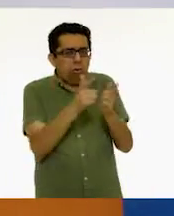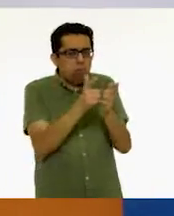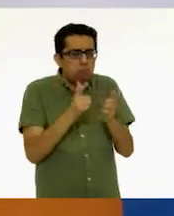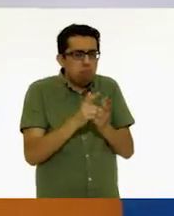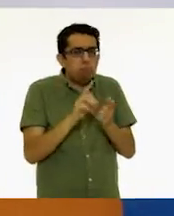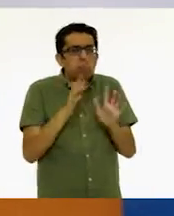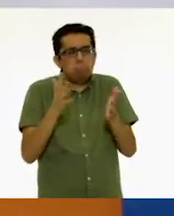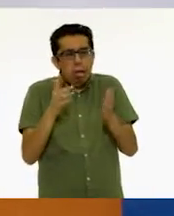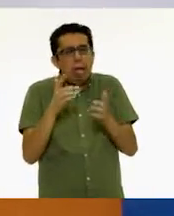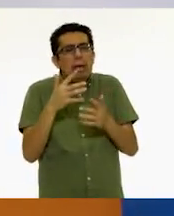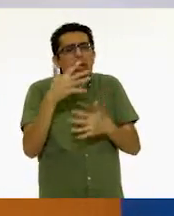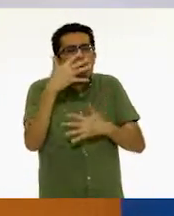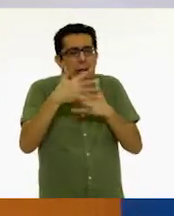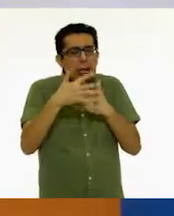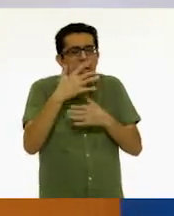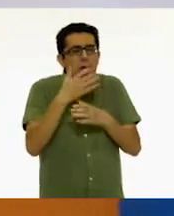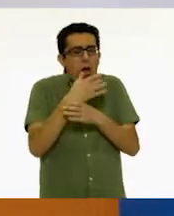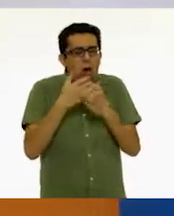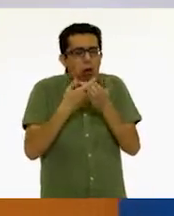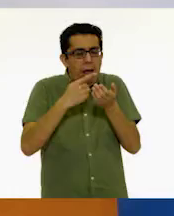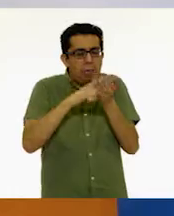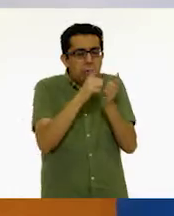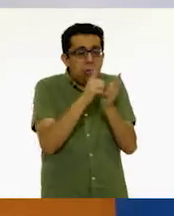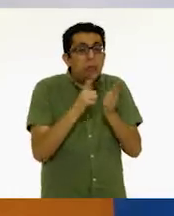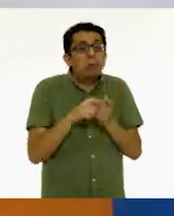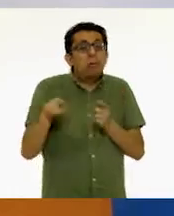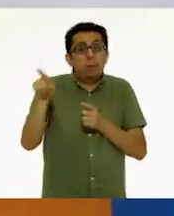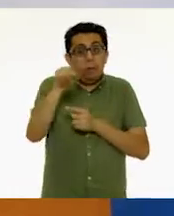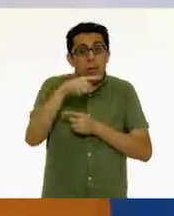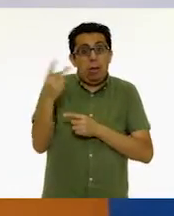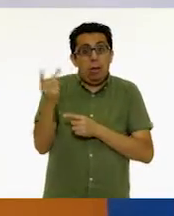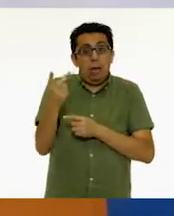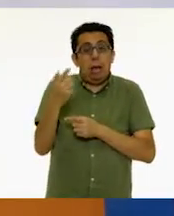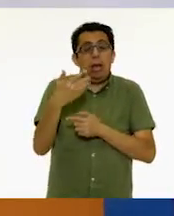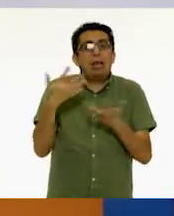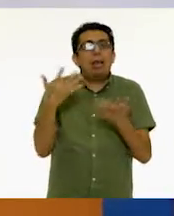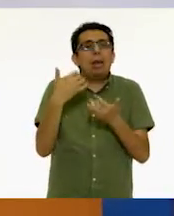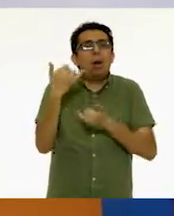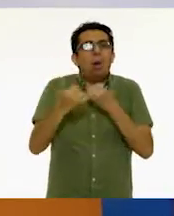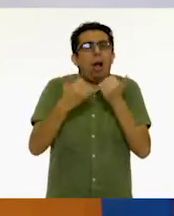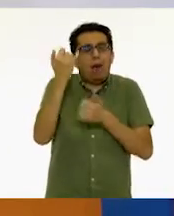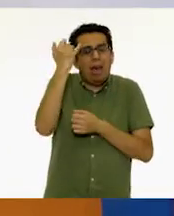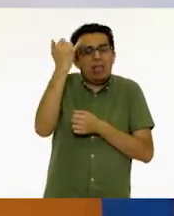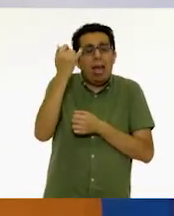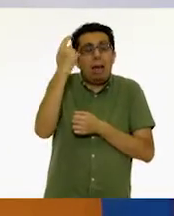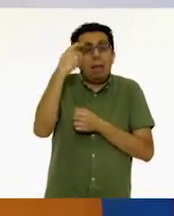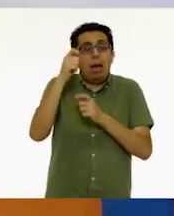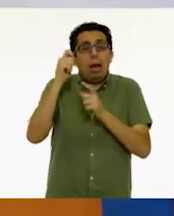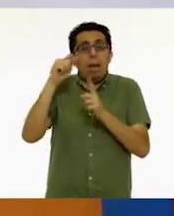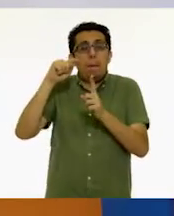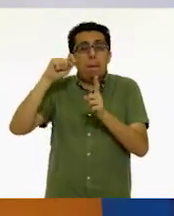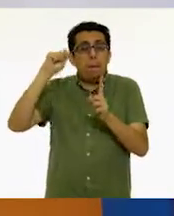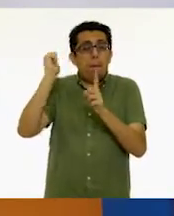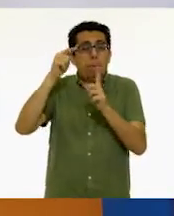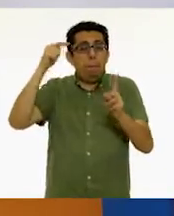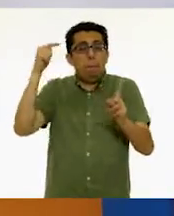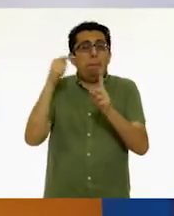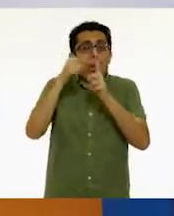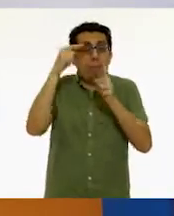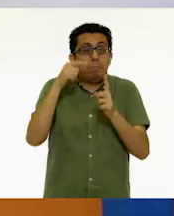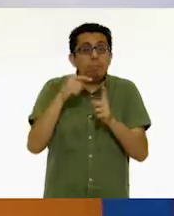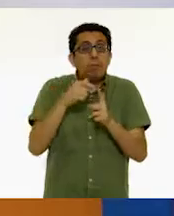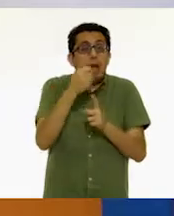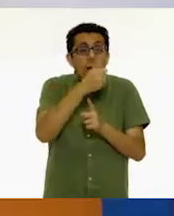15 objetos. Sohar y Moni diseñaron un juego de tiro a blanco y cada círculo del tiro a blanco